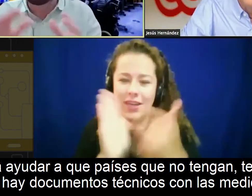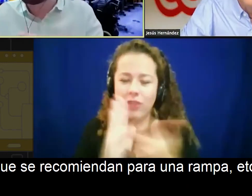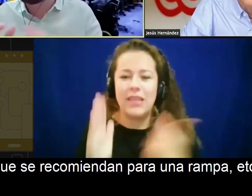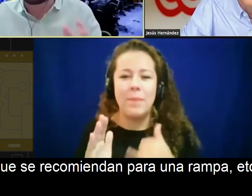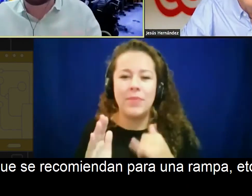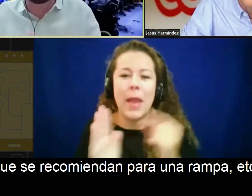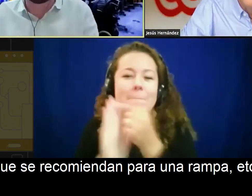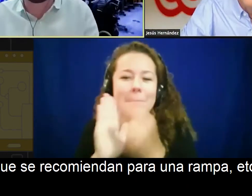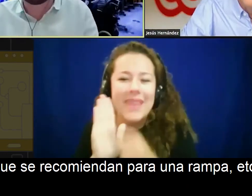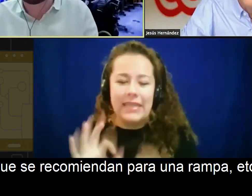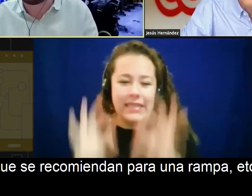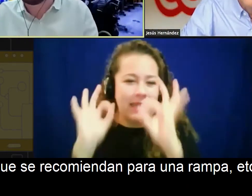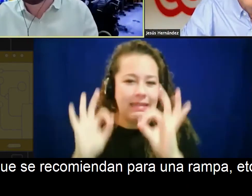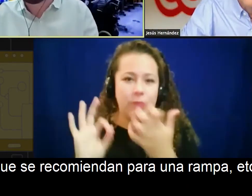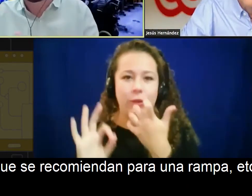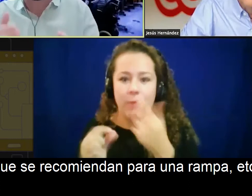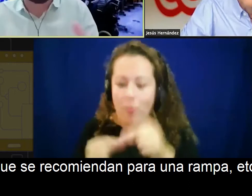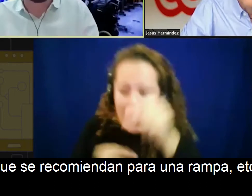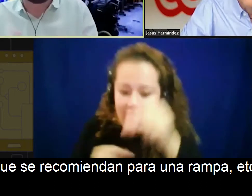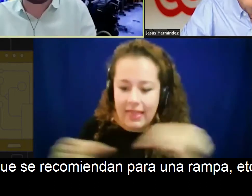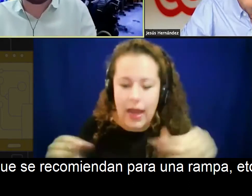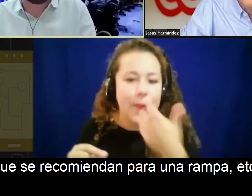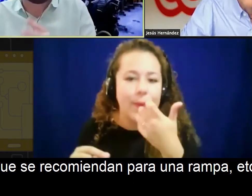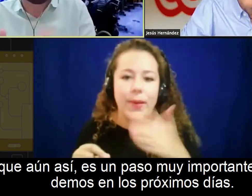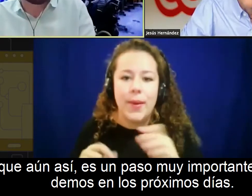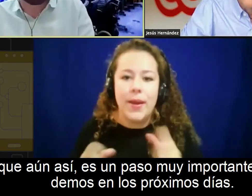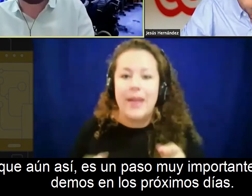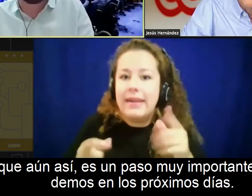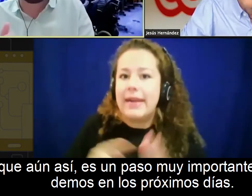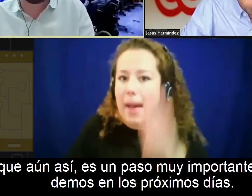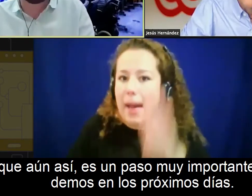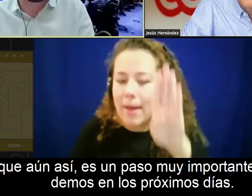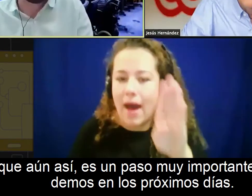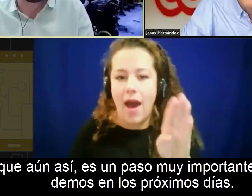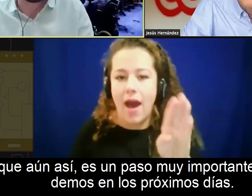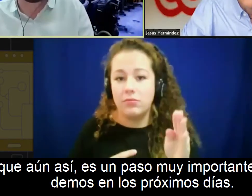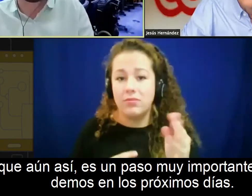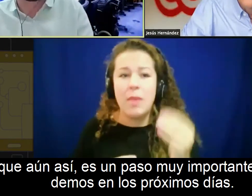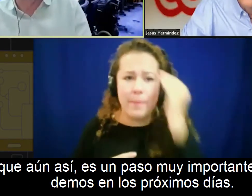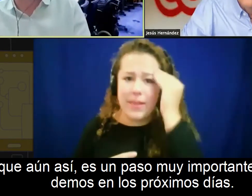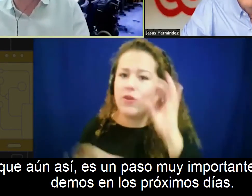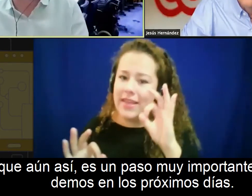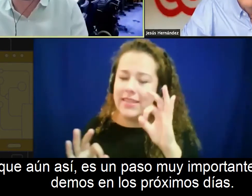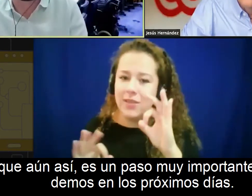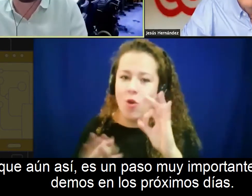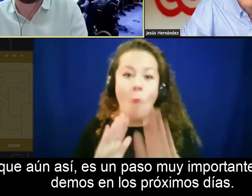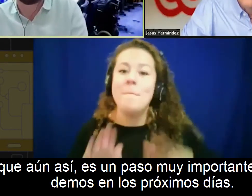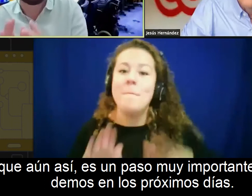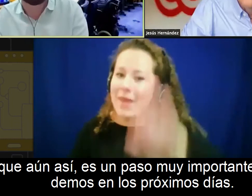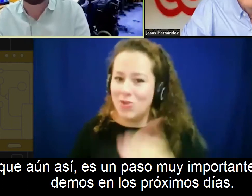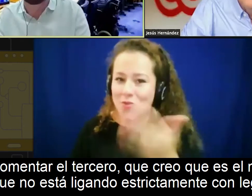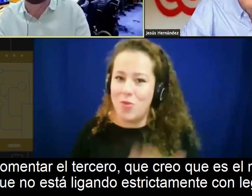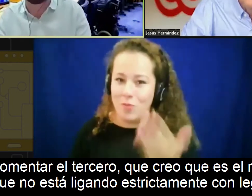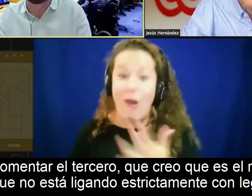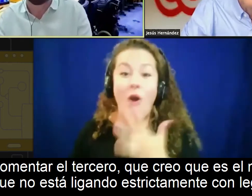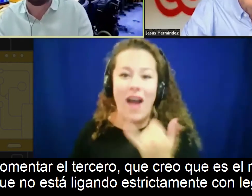recomiendan para, yo que sé, una rampa o etcétera, etcétera. Eh, yo creo que aún así es un paso muy importante que ojalá demos en los próximos días. Y déjame